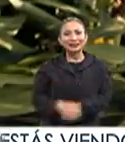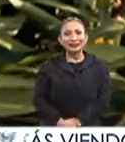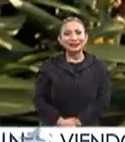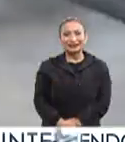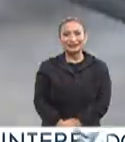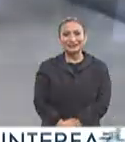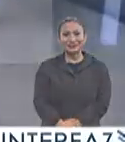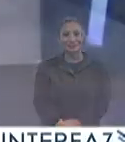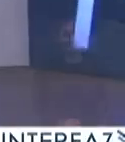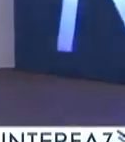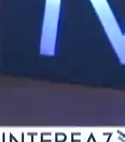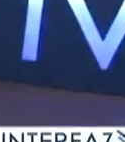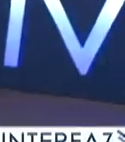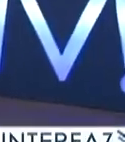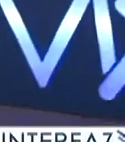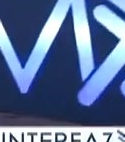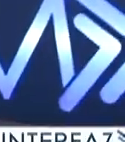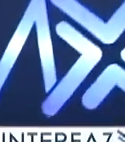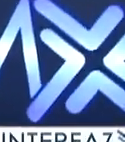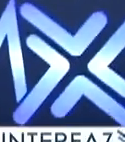Interfaz.